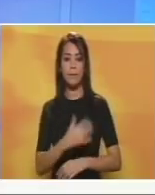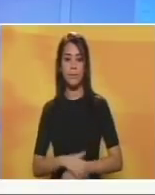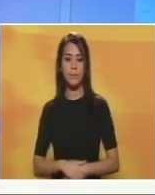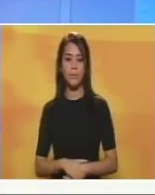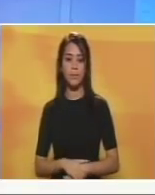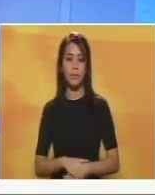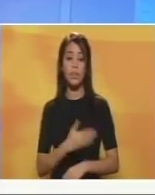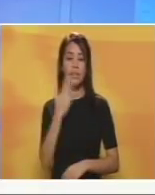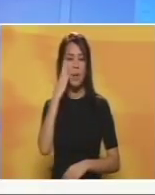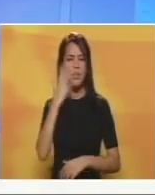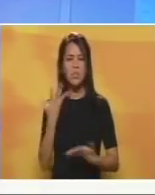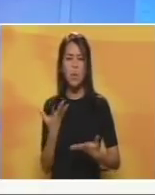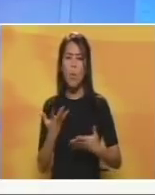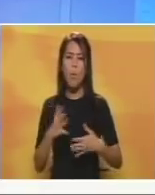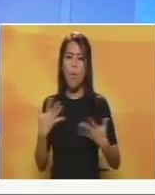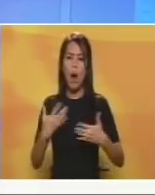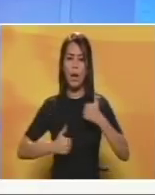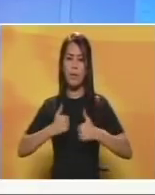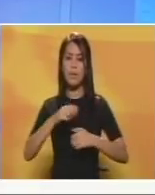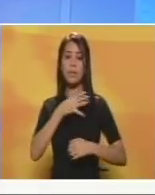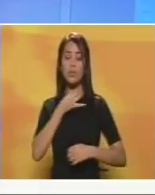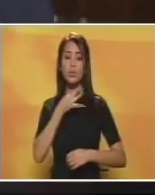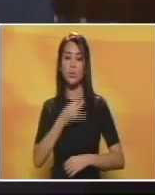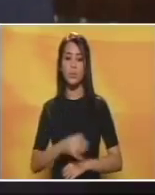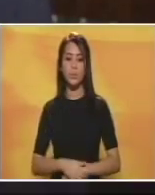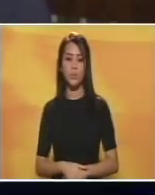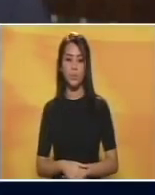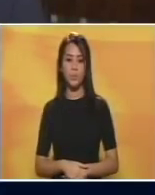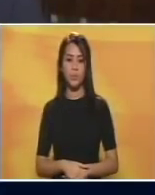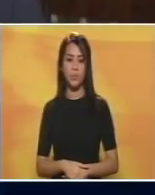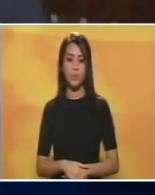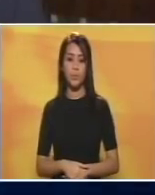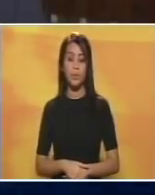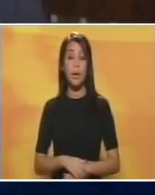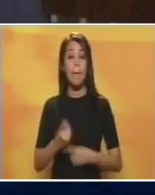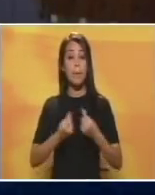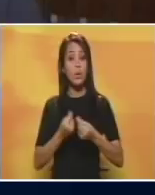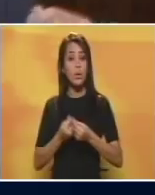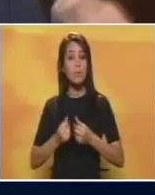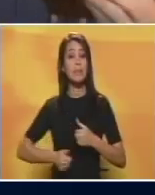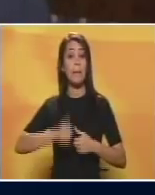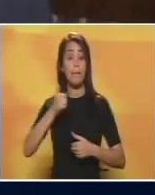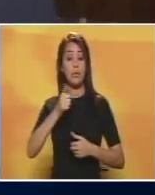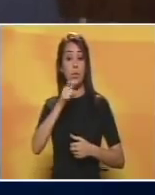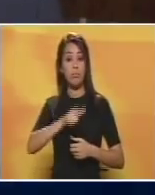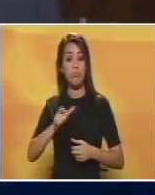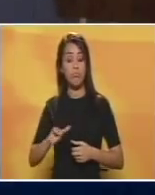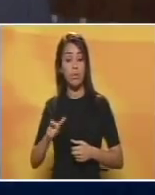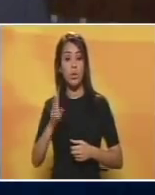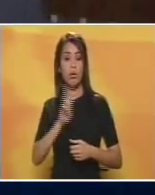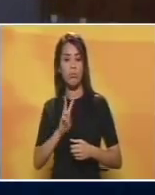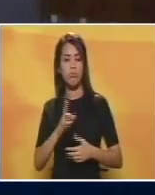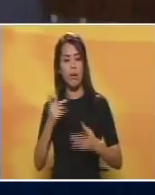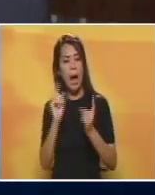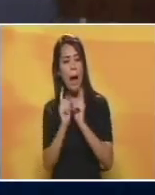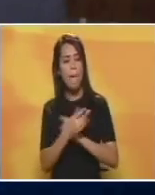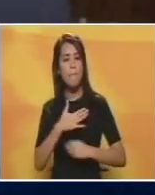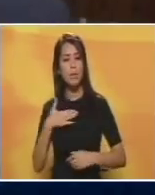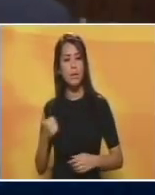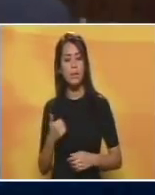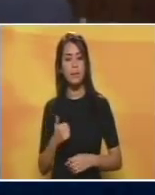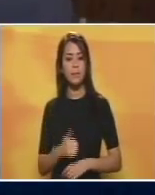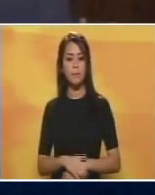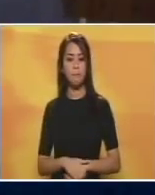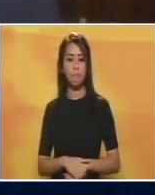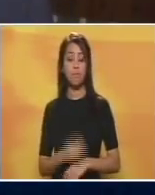que conocer cuál es el candidato favorito. Para el economista es evidente que la mayoría quiere un cambio. Indicó que el aspecto más